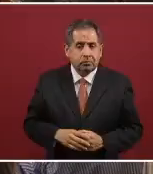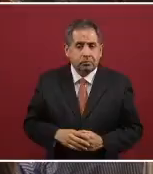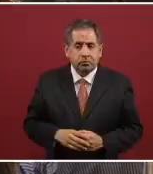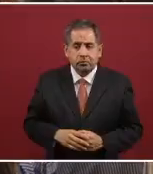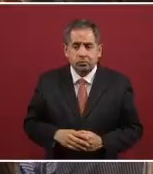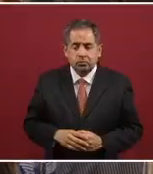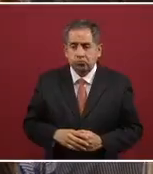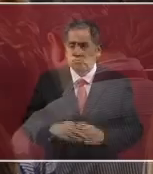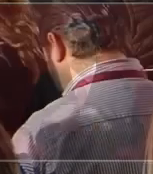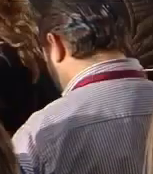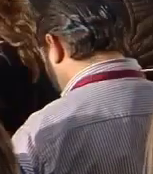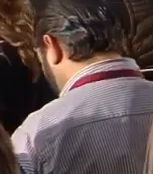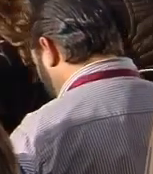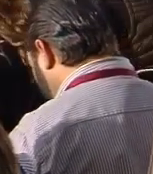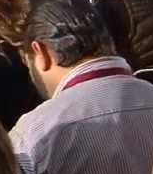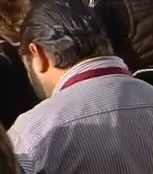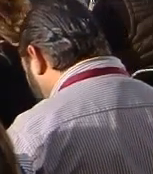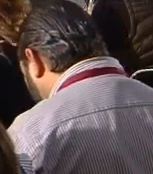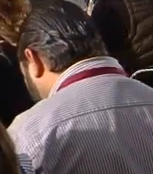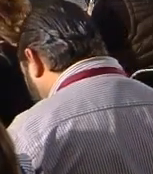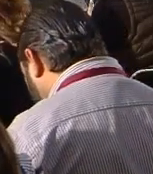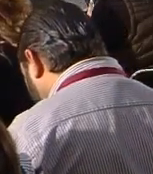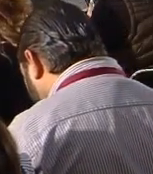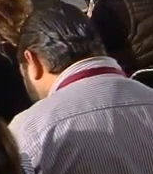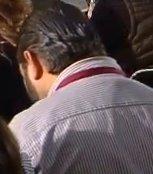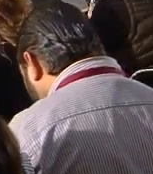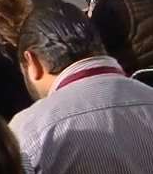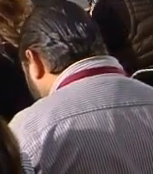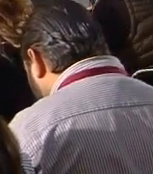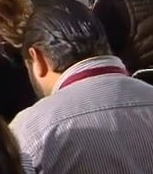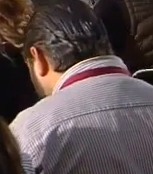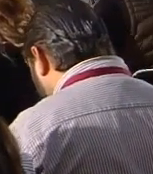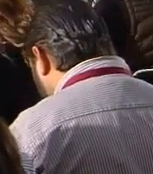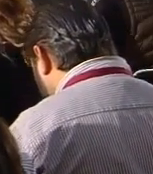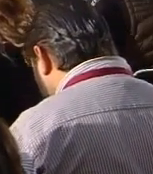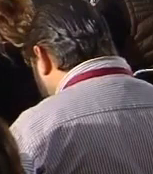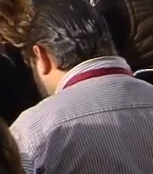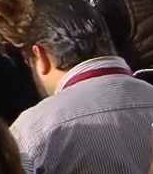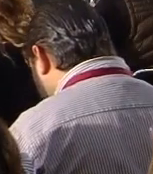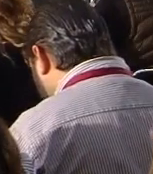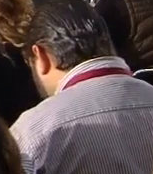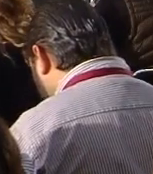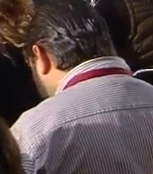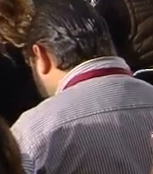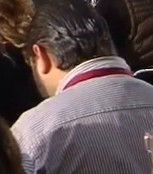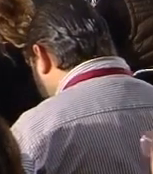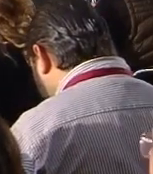como comunidades donde viven adultos mayores, que no tienen cómo